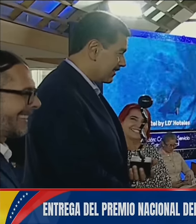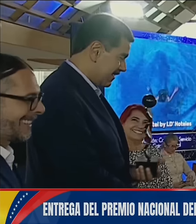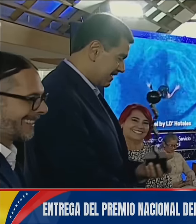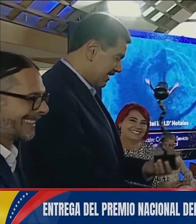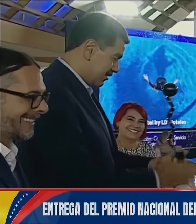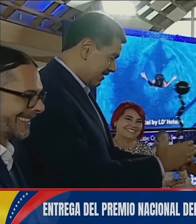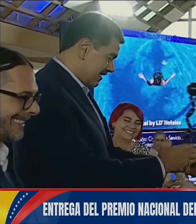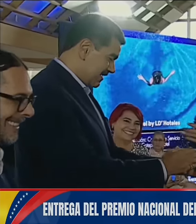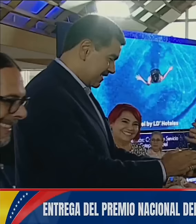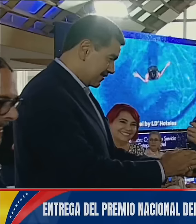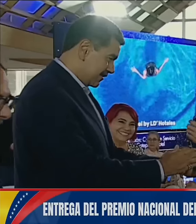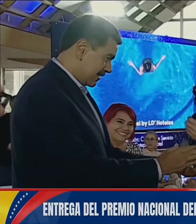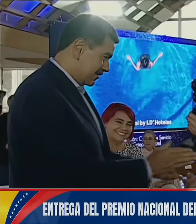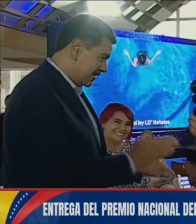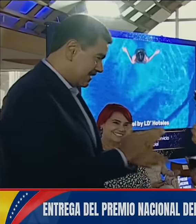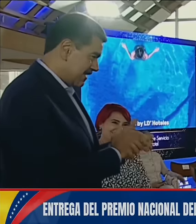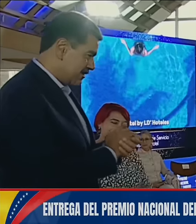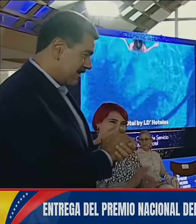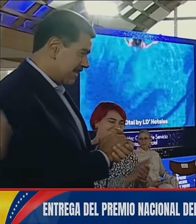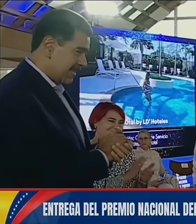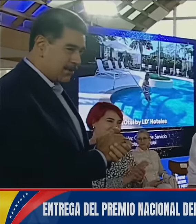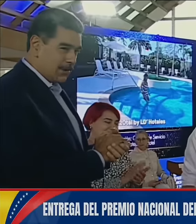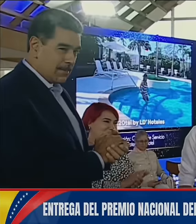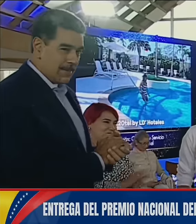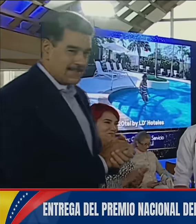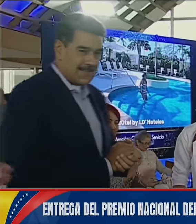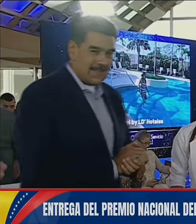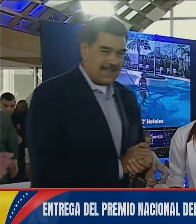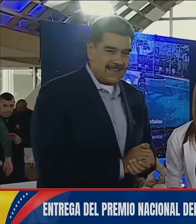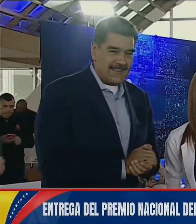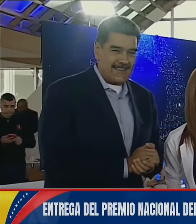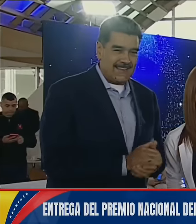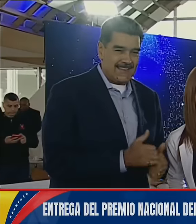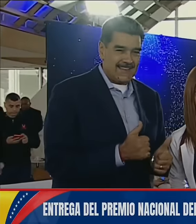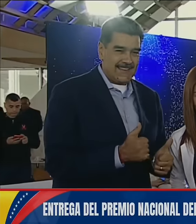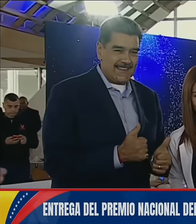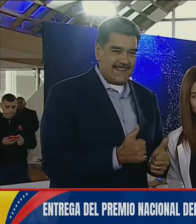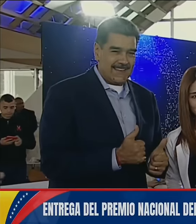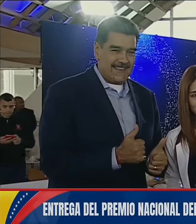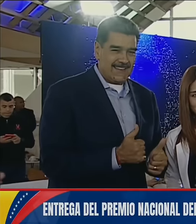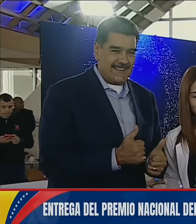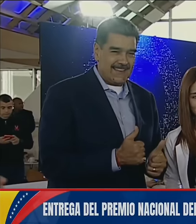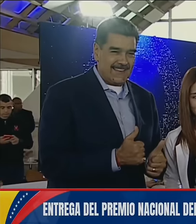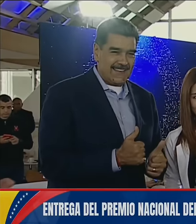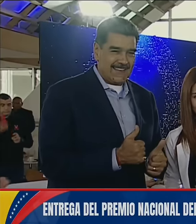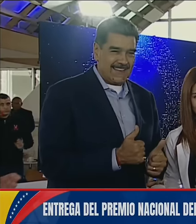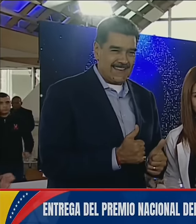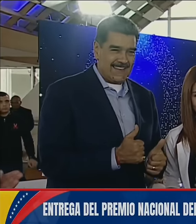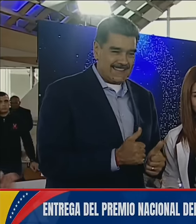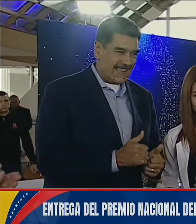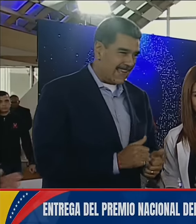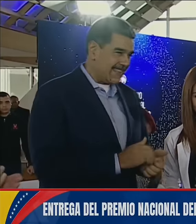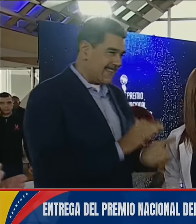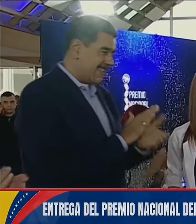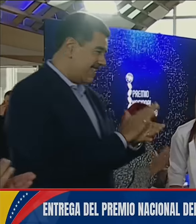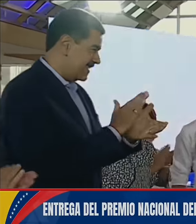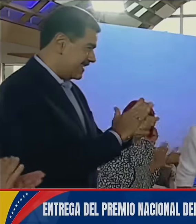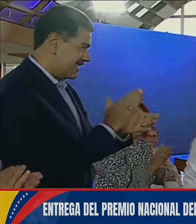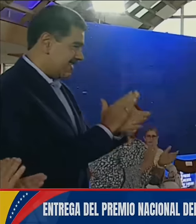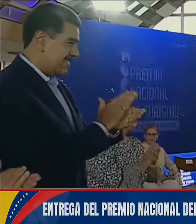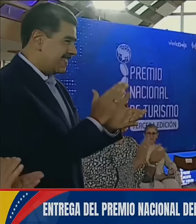Premio Nacional de Turismo por parte del presidente constitucional de la República Bolivariana de